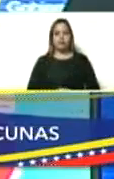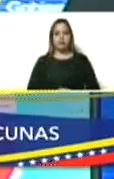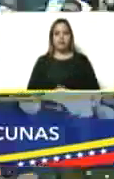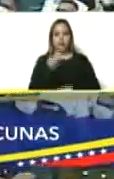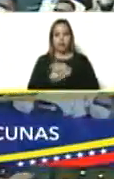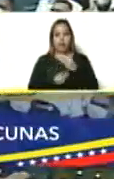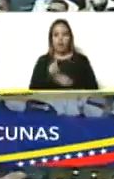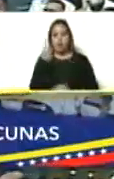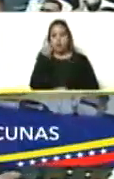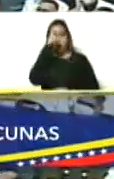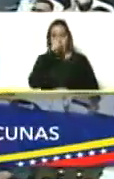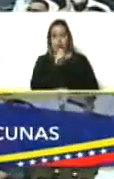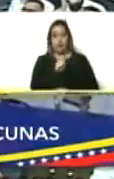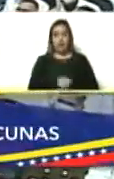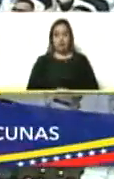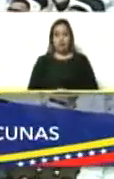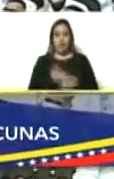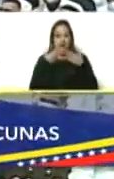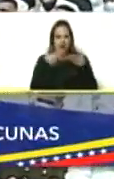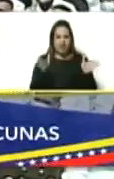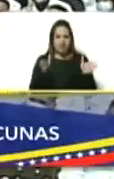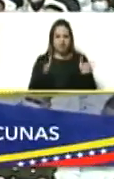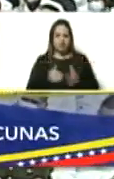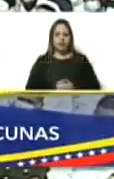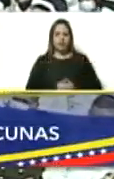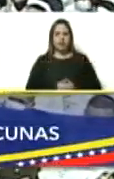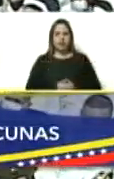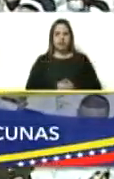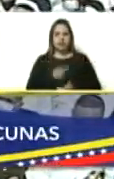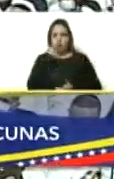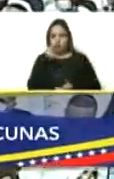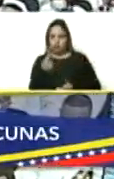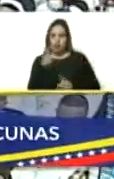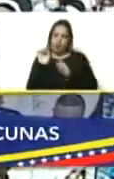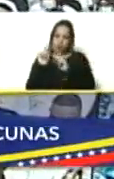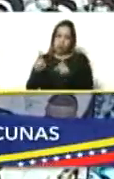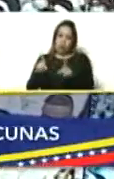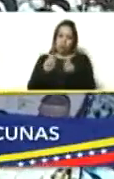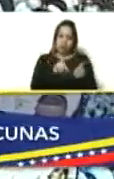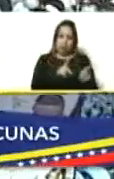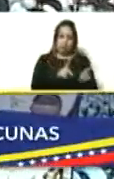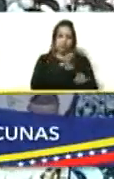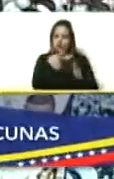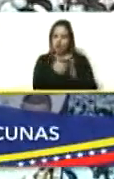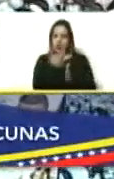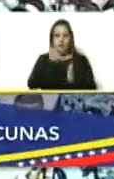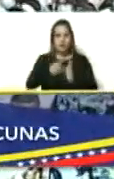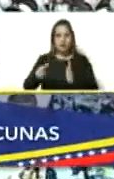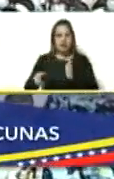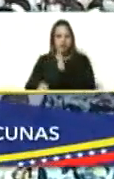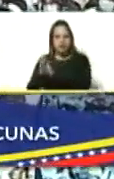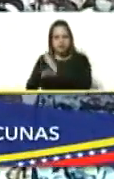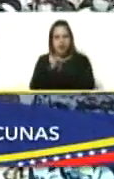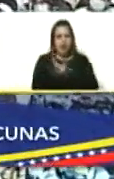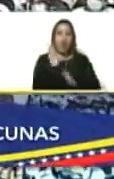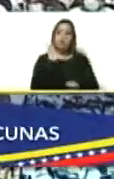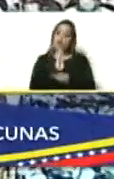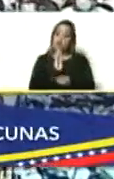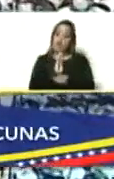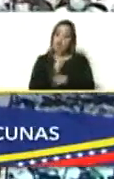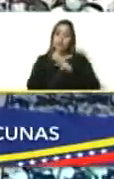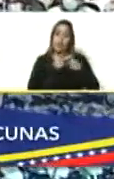un año en que abrimos las compuertas y dijimos, bueno, todo el mundo para la calle, todo el mundo a cuidarse, pero todo el